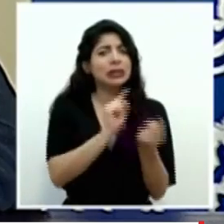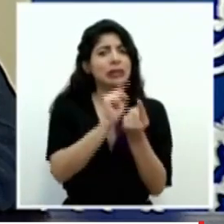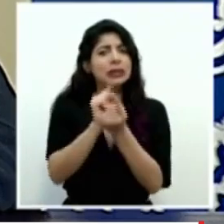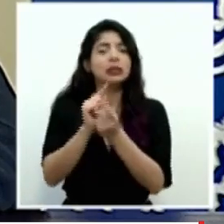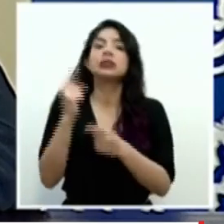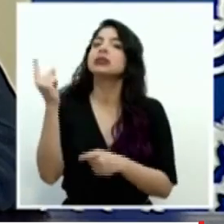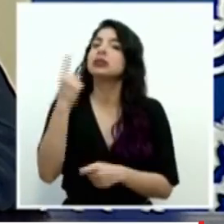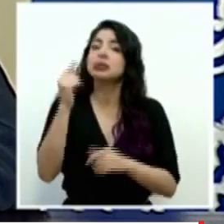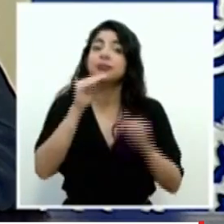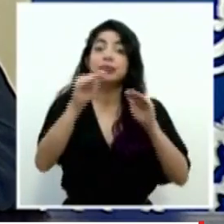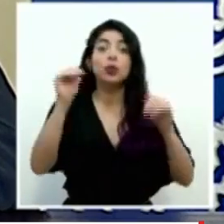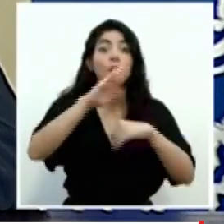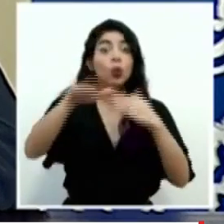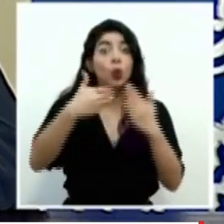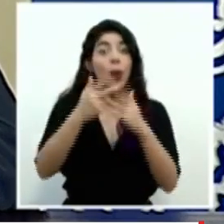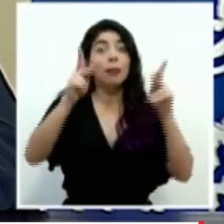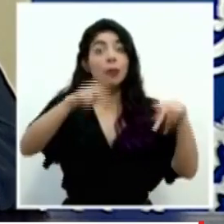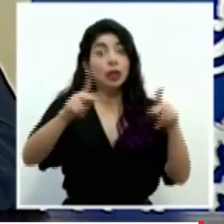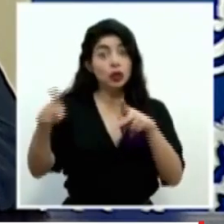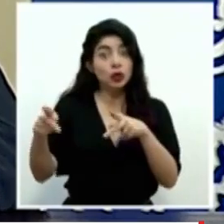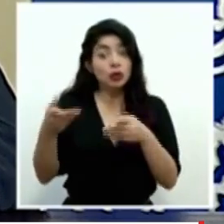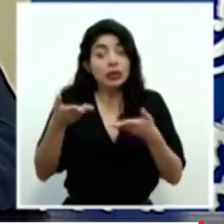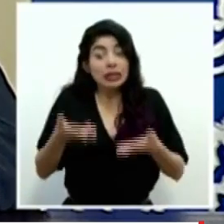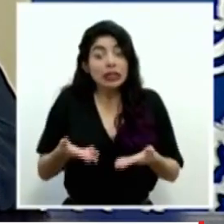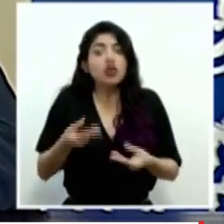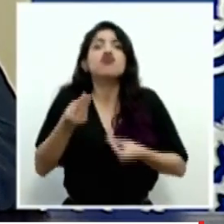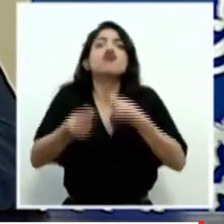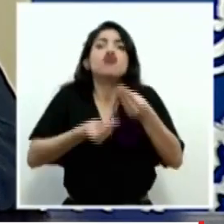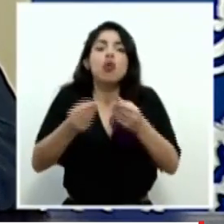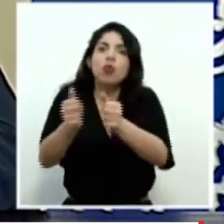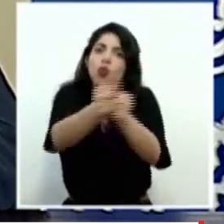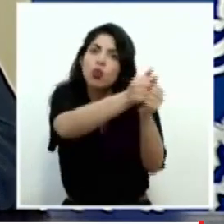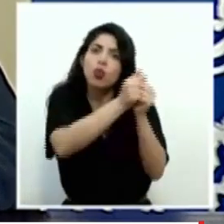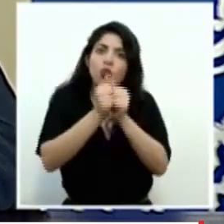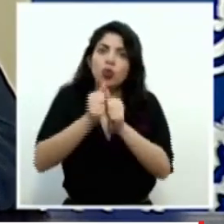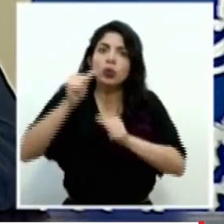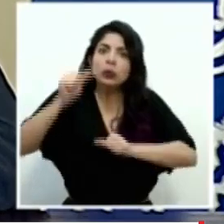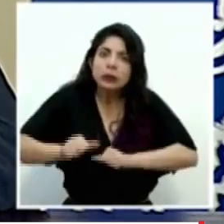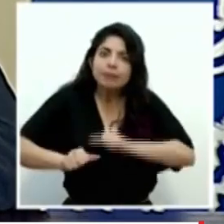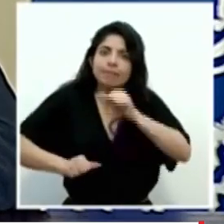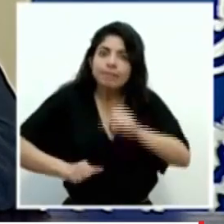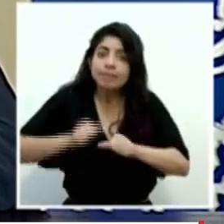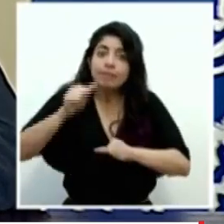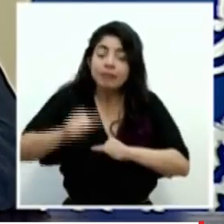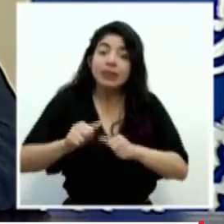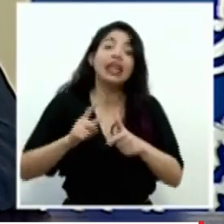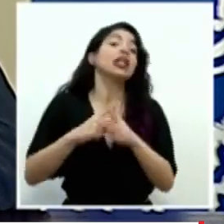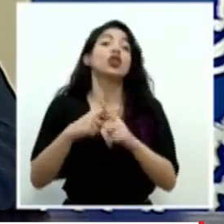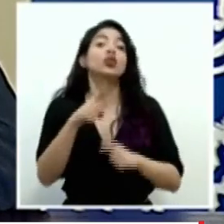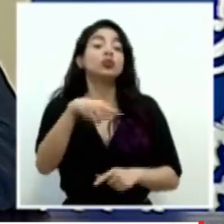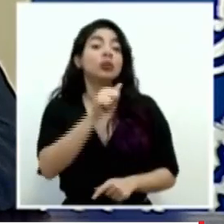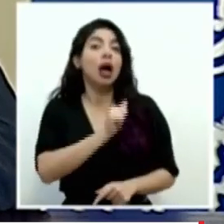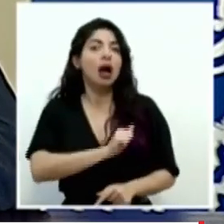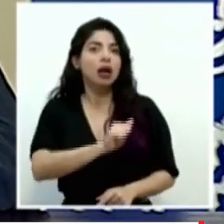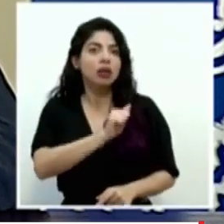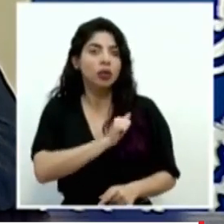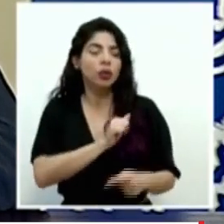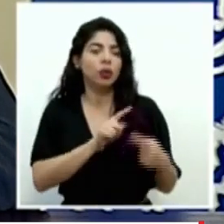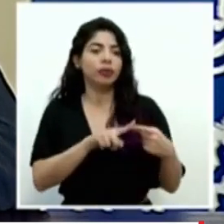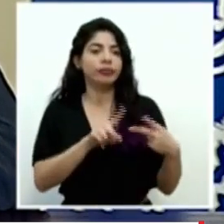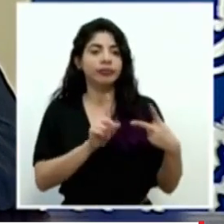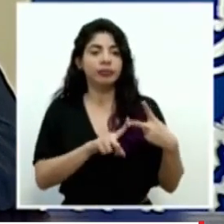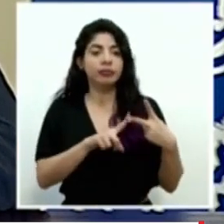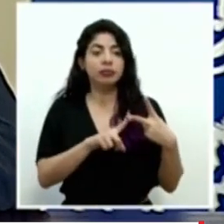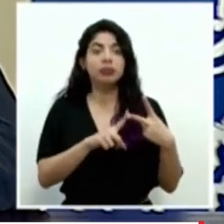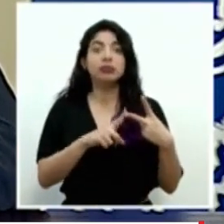Igual siempre llamar a toda la población, que esto lo estamos sacando en conjunto todas y todos. Así que la parte de comportamiento, de